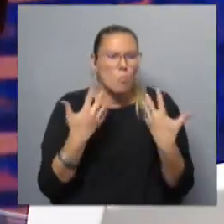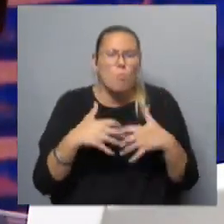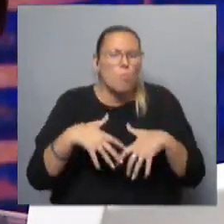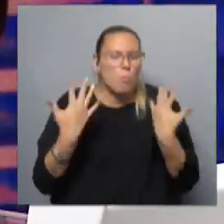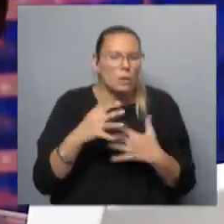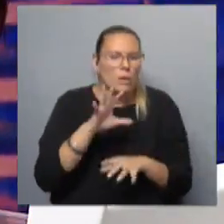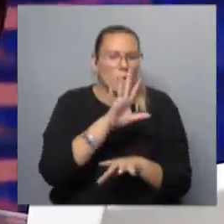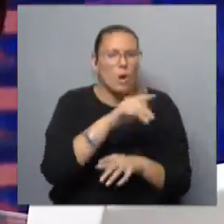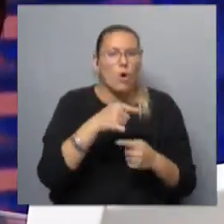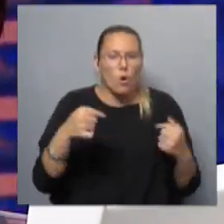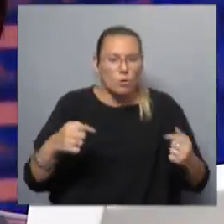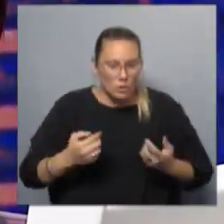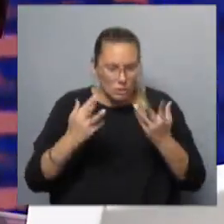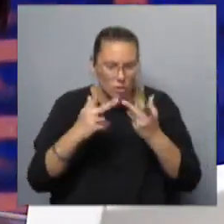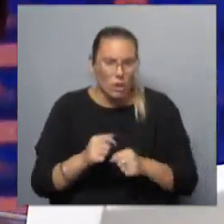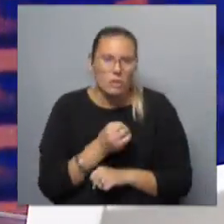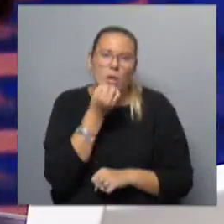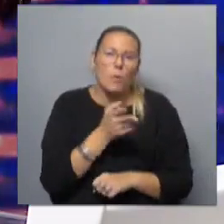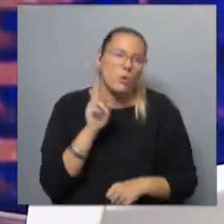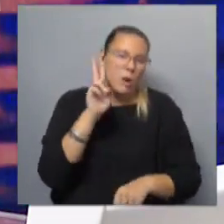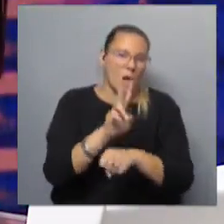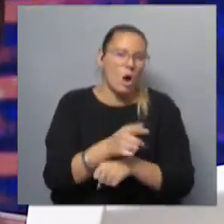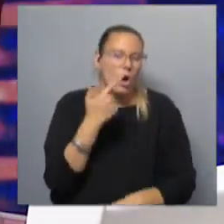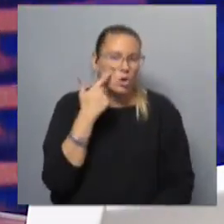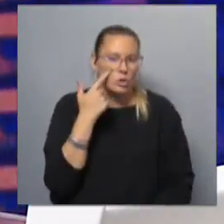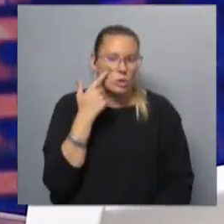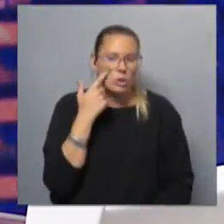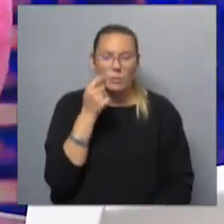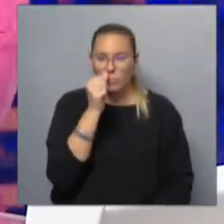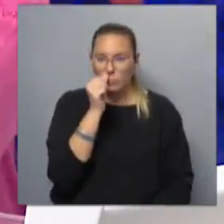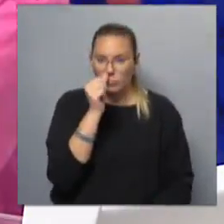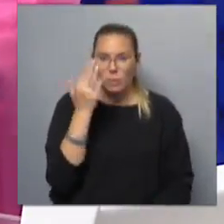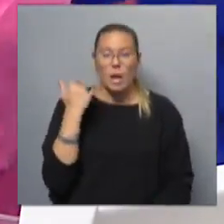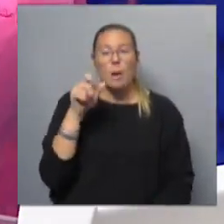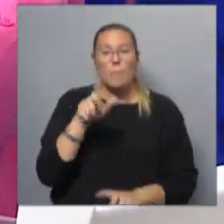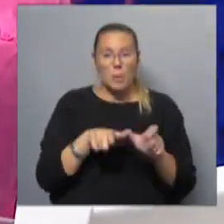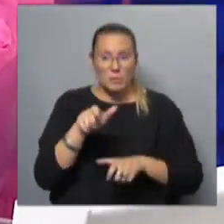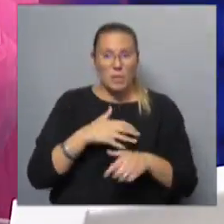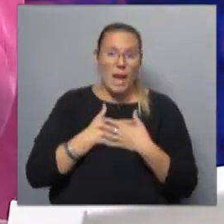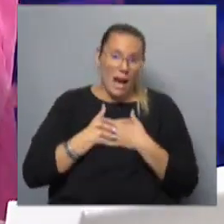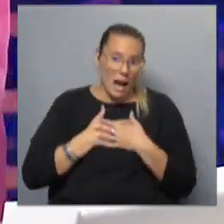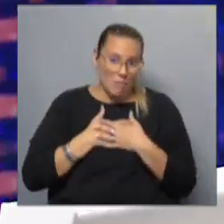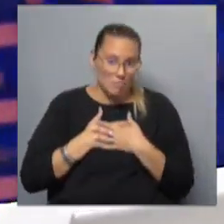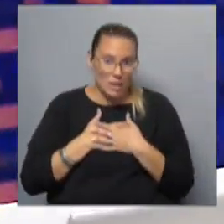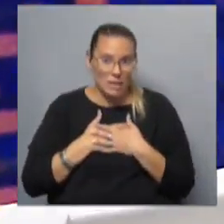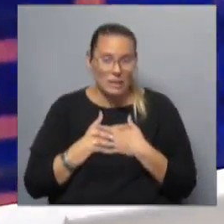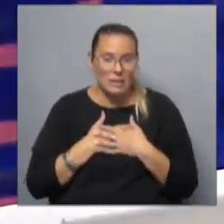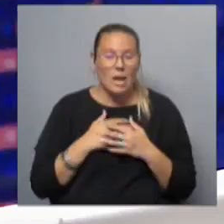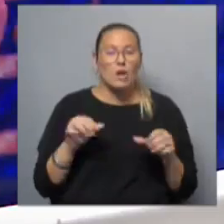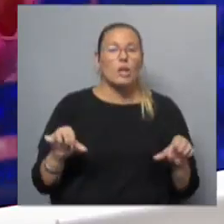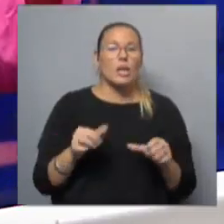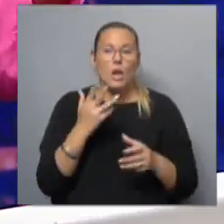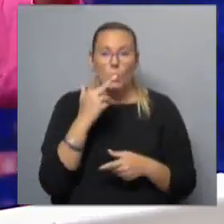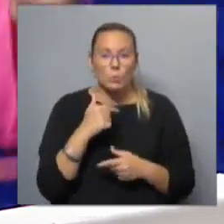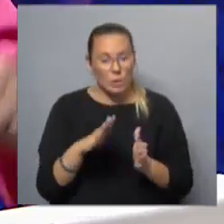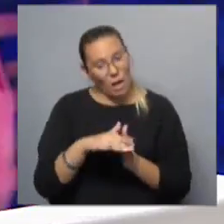es una gran excusa para ir a visitar el MUAR. Divino. Y bueno, vos que hablás de las personas que aman lo que hacen y que son apasionados de lo que hacen, bueno,